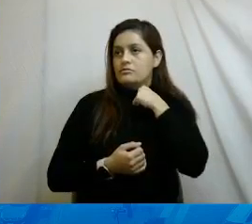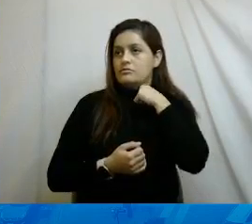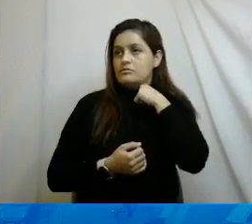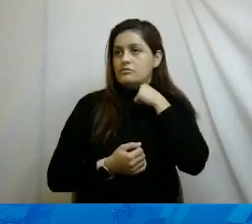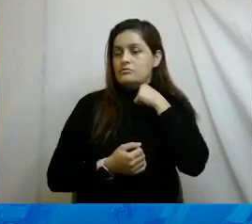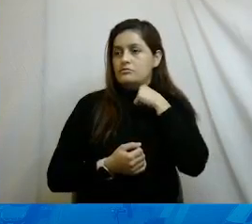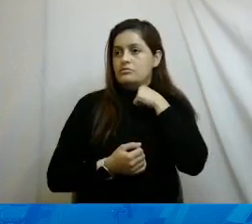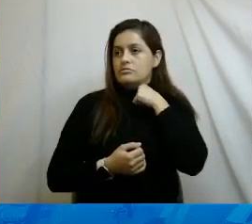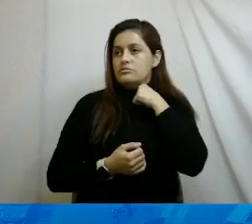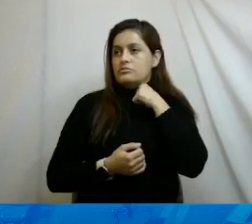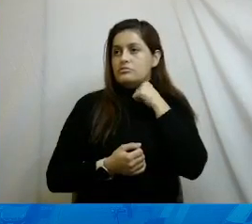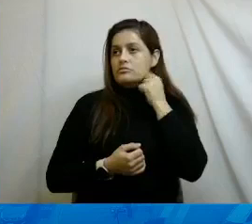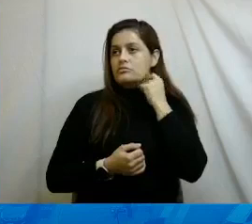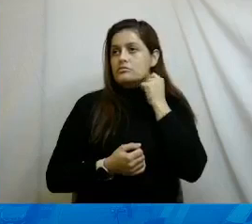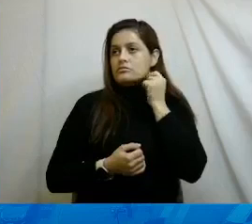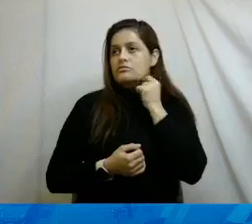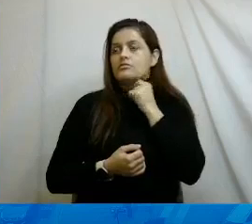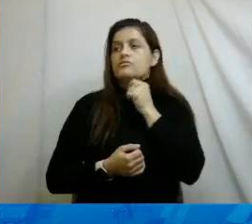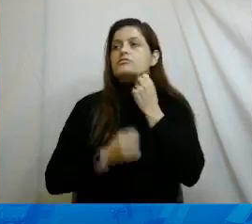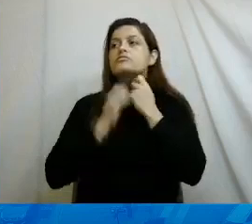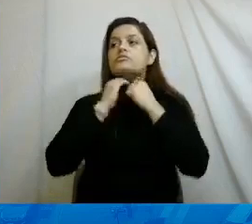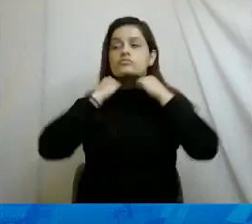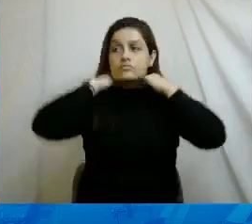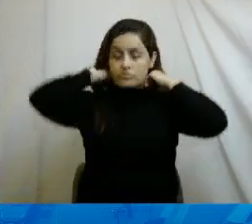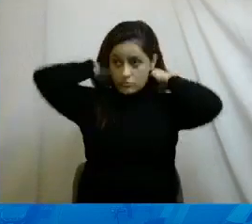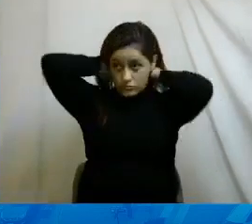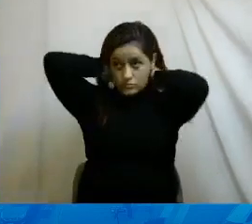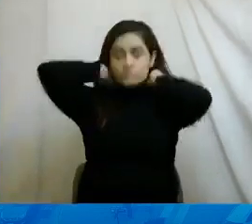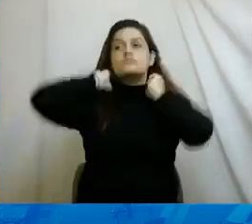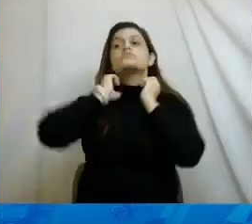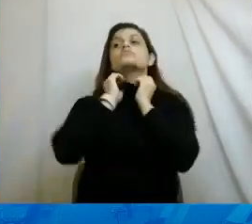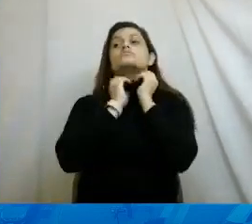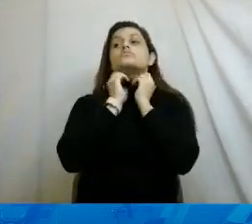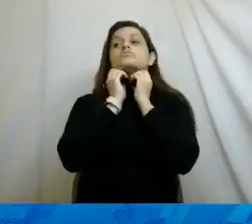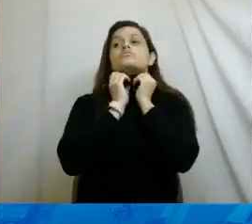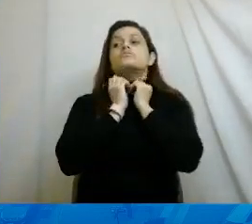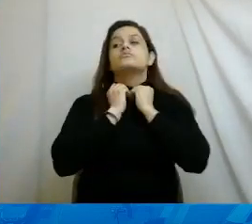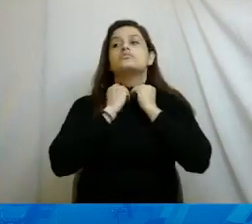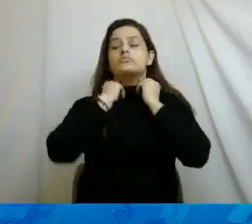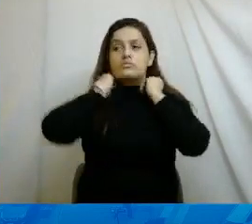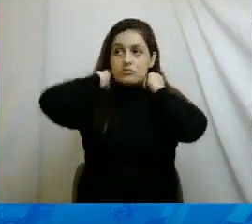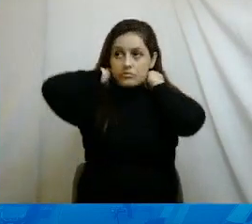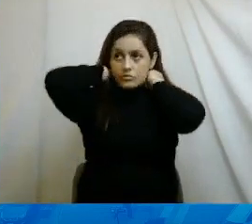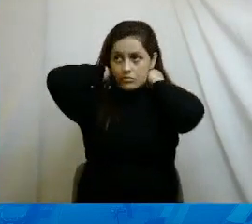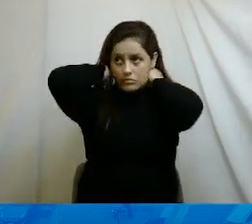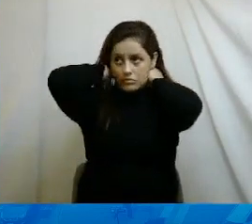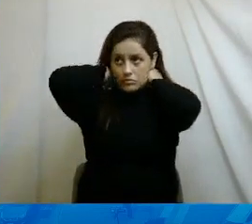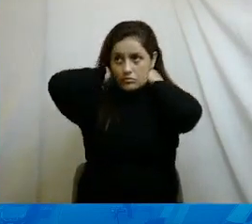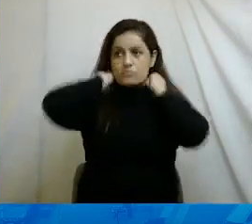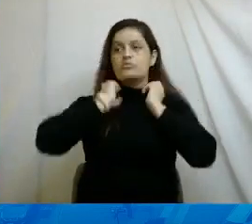Álvaro, 497 millones. Vertedero. Esa es la que aprobamos la semana pasada. Voy a continuar.